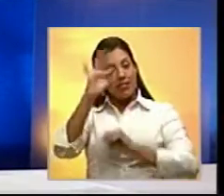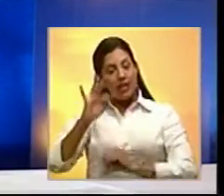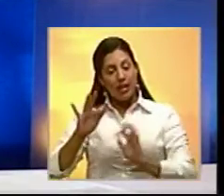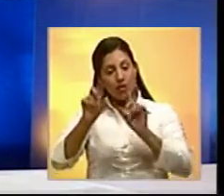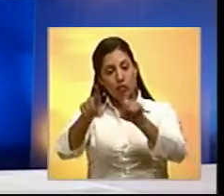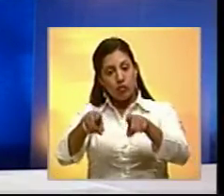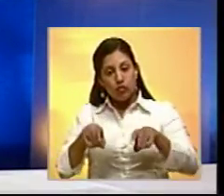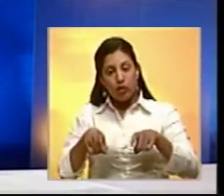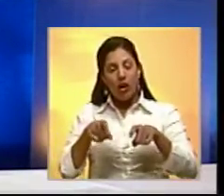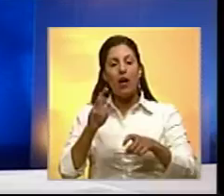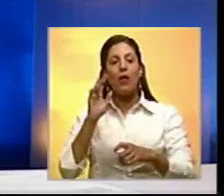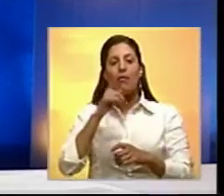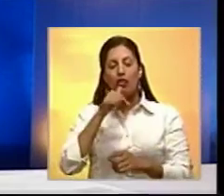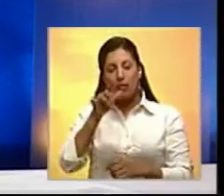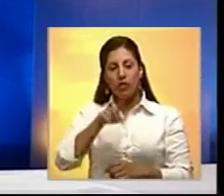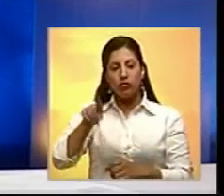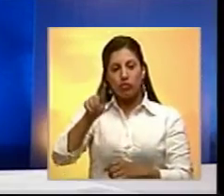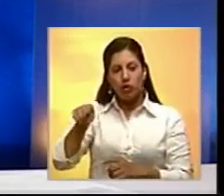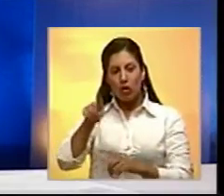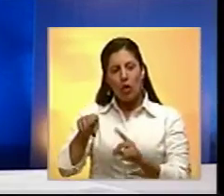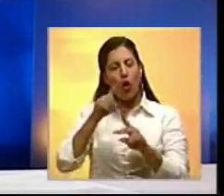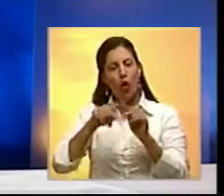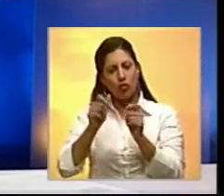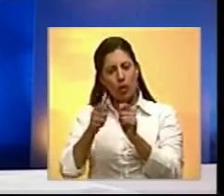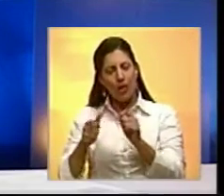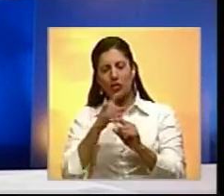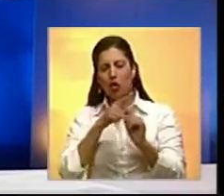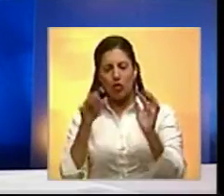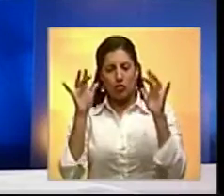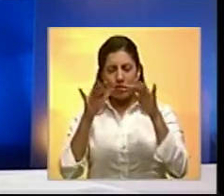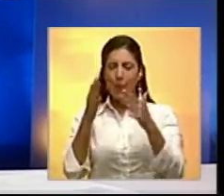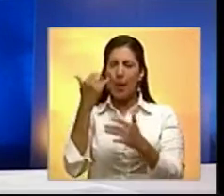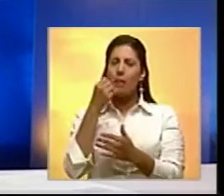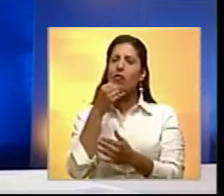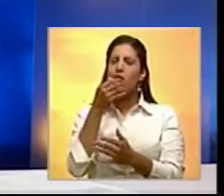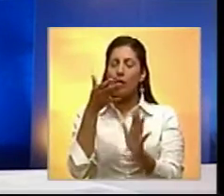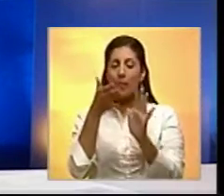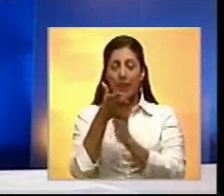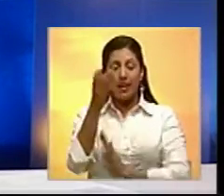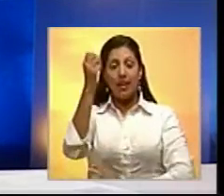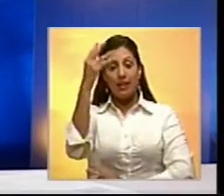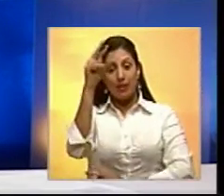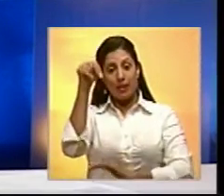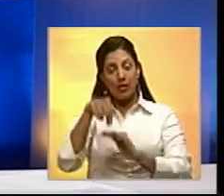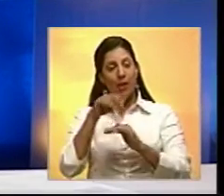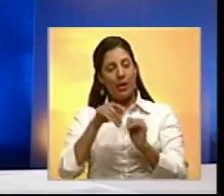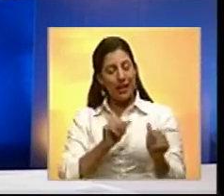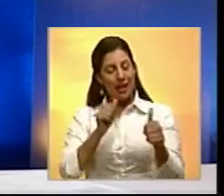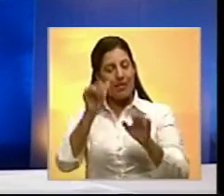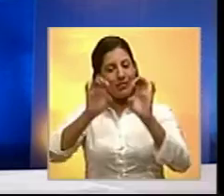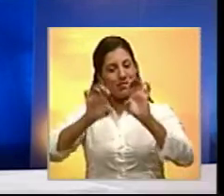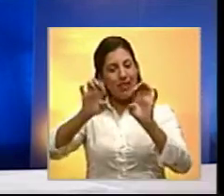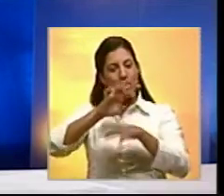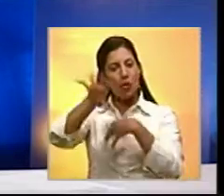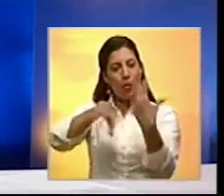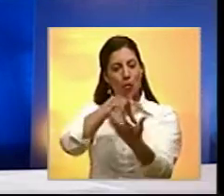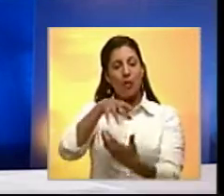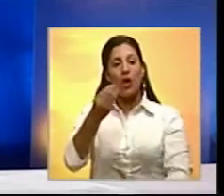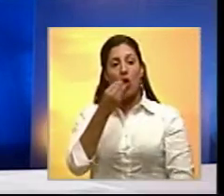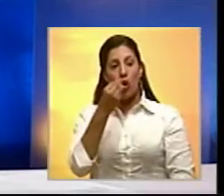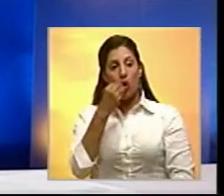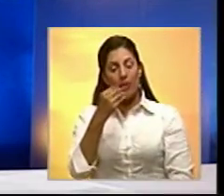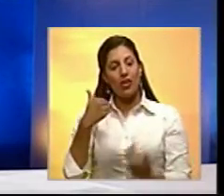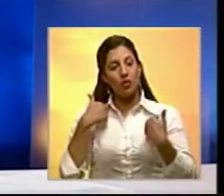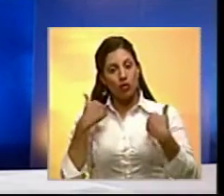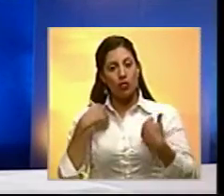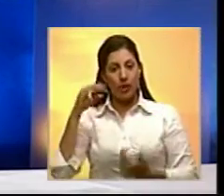Polar, ASO Portuguesa, ASO Guárico, Ben Maíz y Monaca a comparecer en el seno del Parlamento para iniciar el análisis de la crisis agroalimentaria por